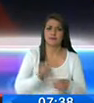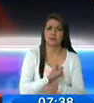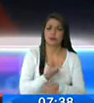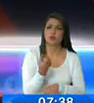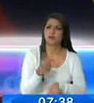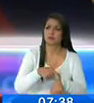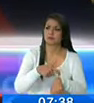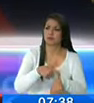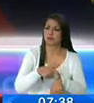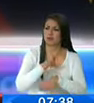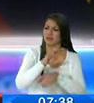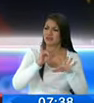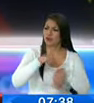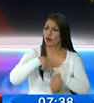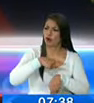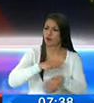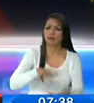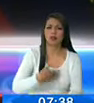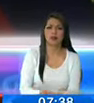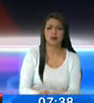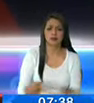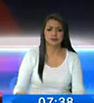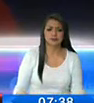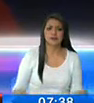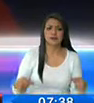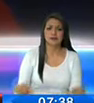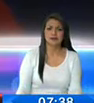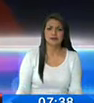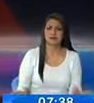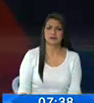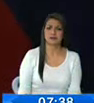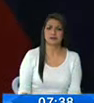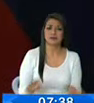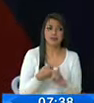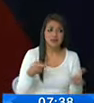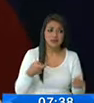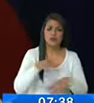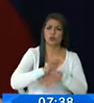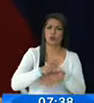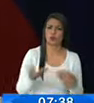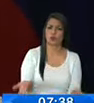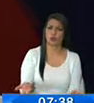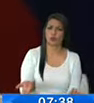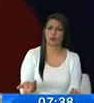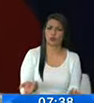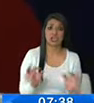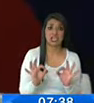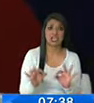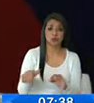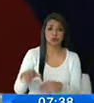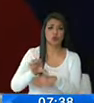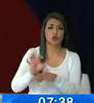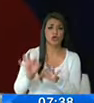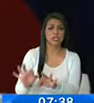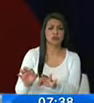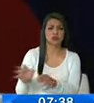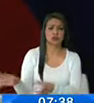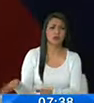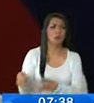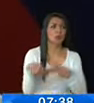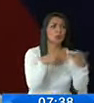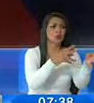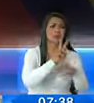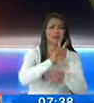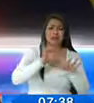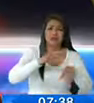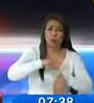exactamente, creo que 26 horas en llegar las llantas desde el Ecuador. Supuestamente estaban listas acá. No veo por qué se demoraron